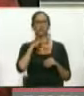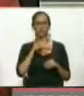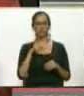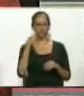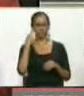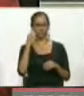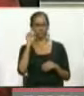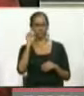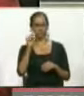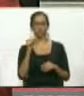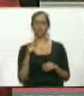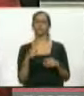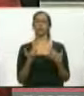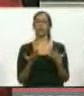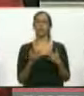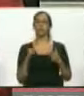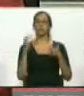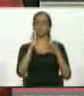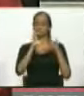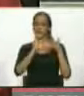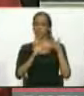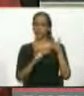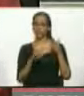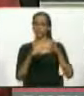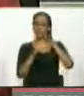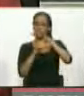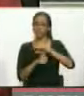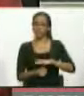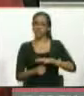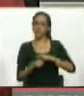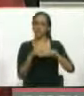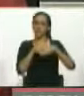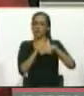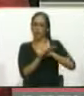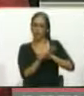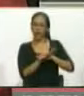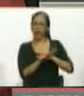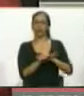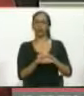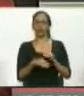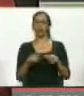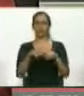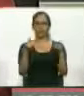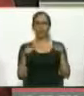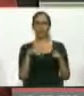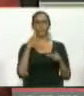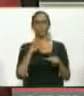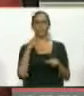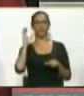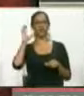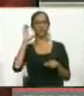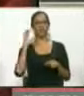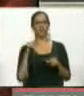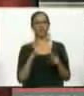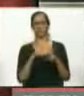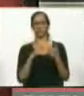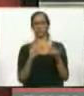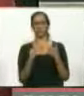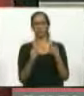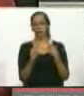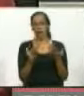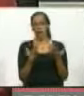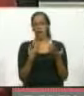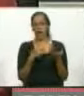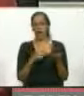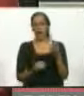cuenta cuando los factores de la represión se anidan dentro del escenario político de un país pues pasan cosas como lo que se